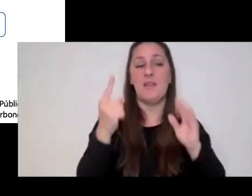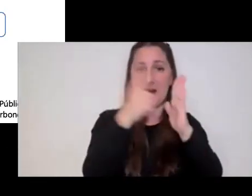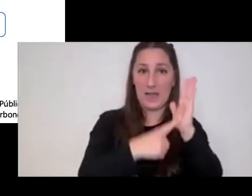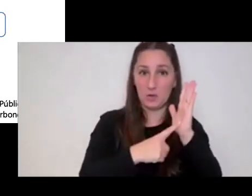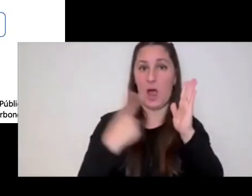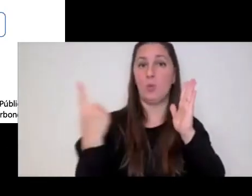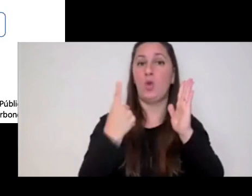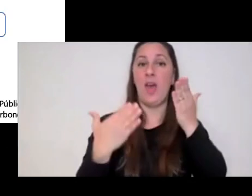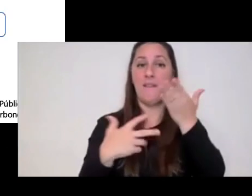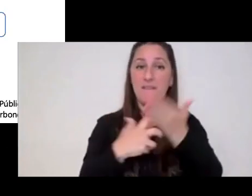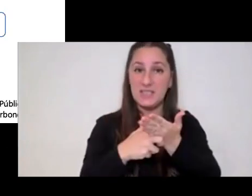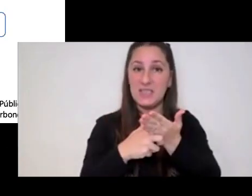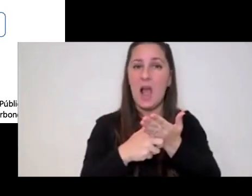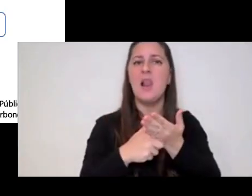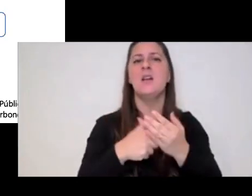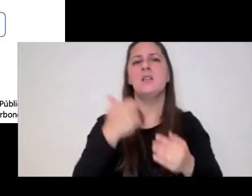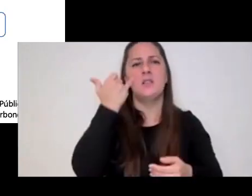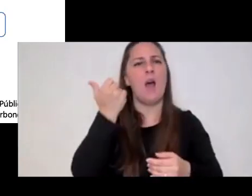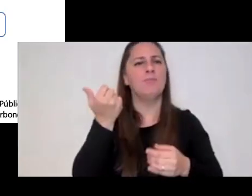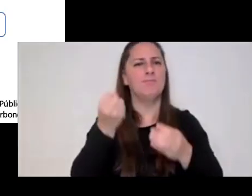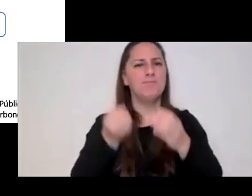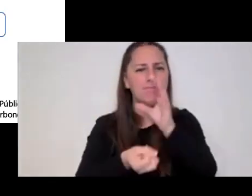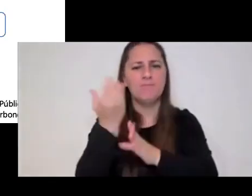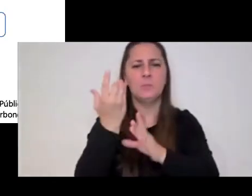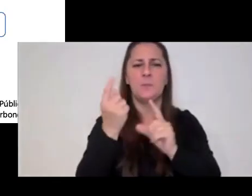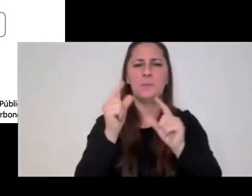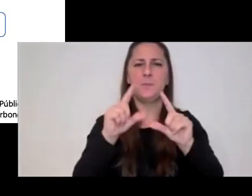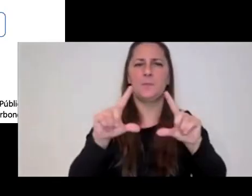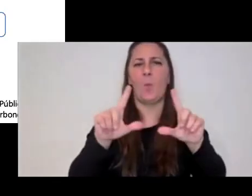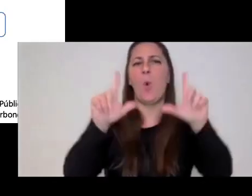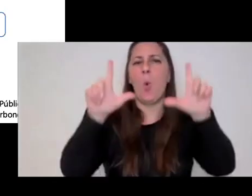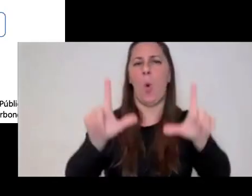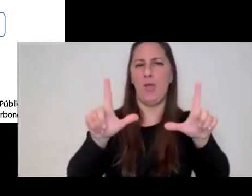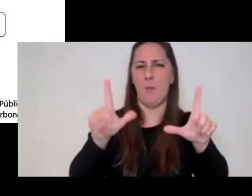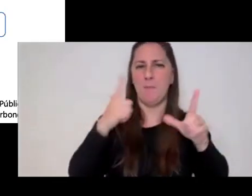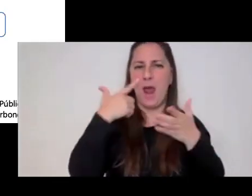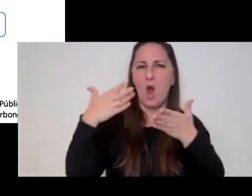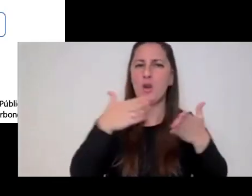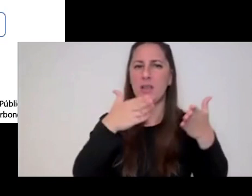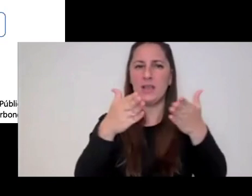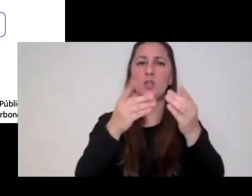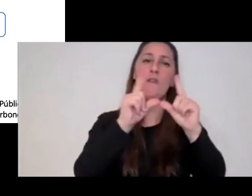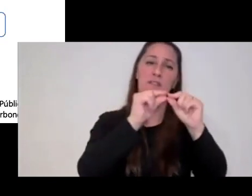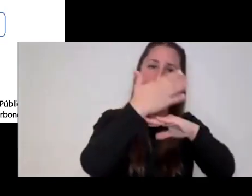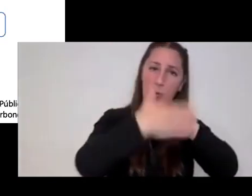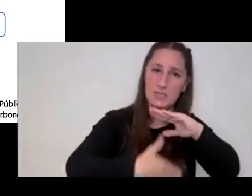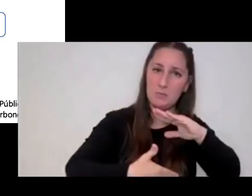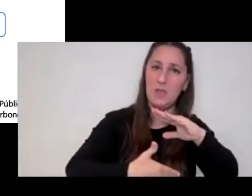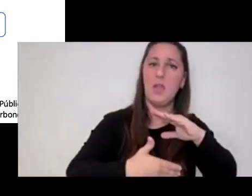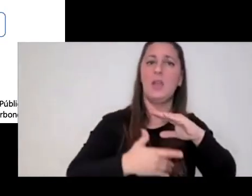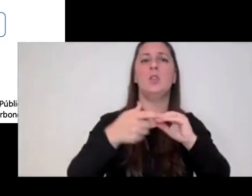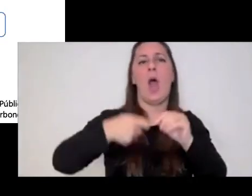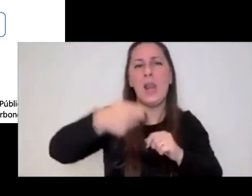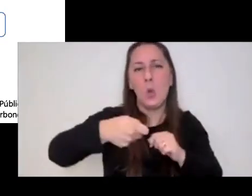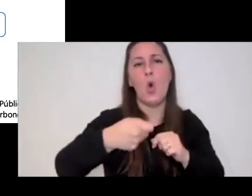ha generado unos cuadritos que sirven bastante para orientarse con sus fechas de vencimiento, con sus alícuotas en cada uno y fechas incluso para